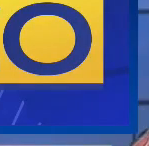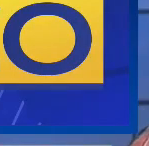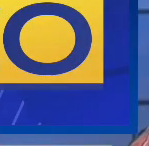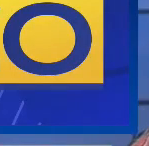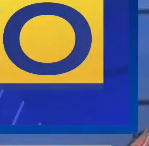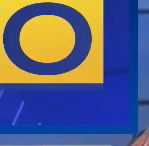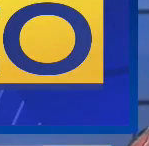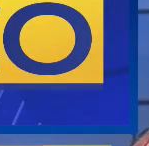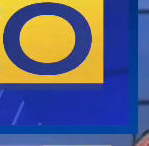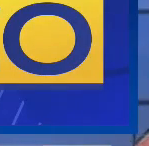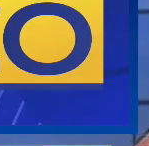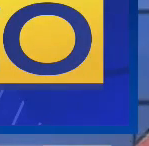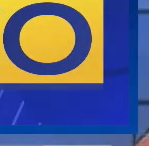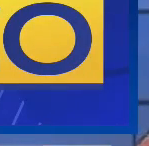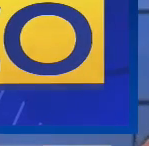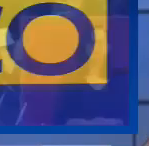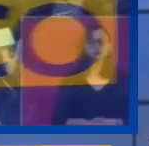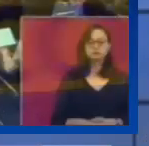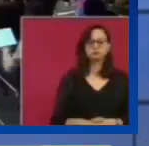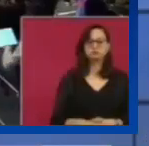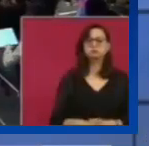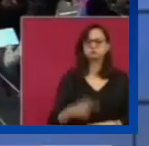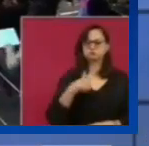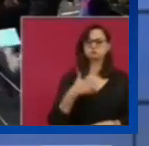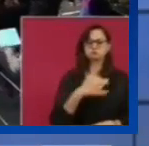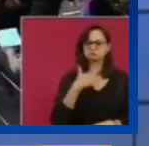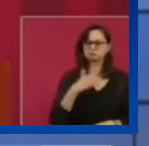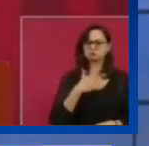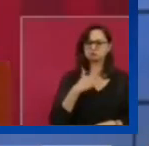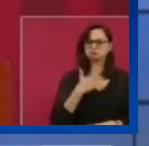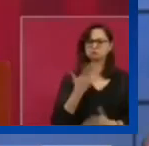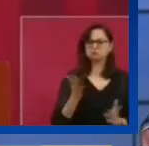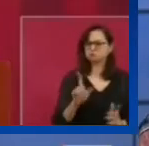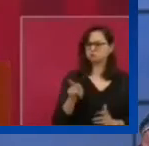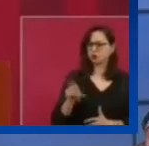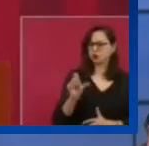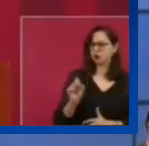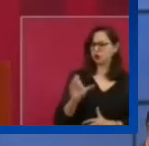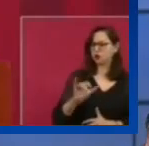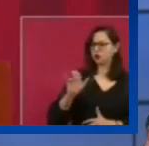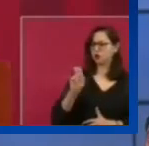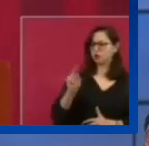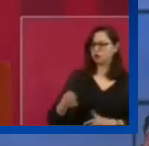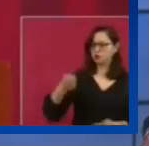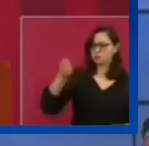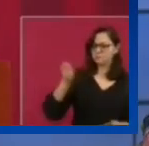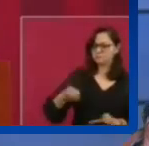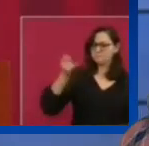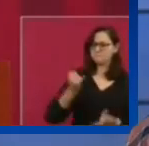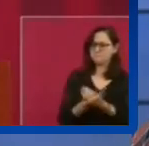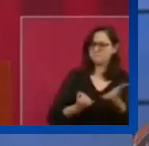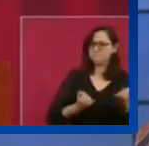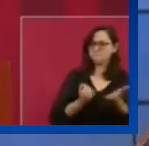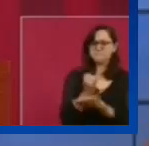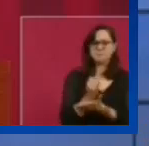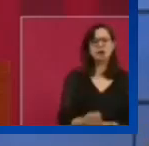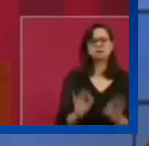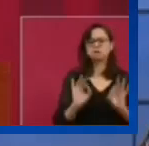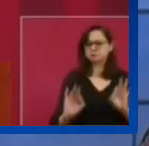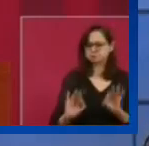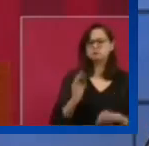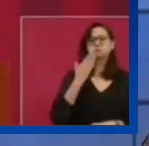Suprema Corte sobre el caso Alejandra Cuevas, y aquí destacar lo que, bueno, yo desde ayer lo decía, pero decía, lo más